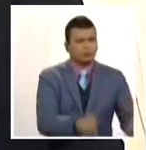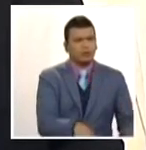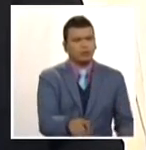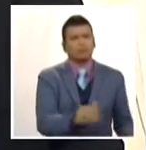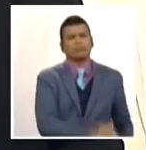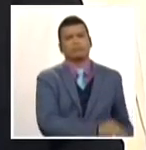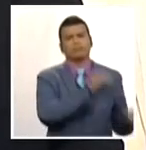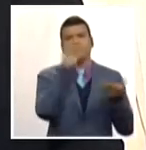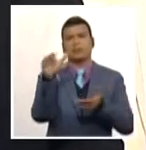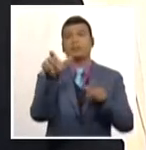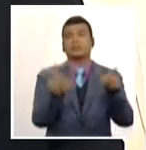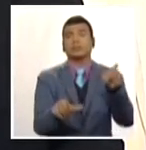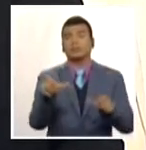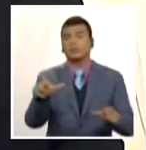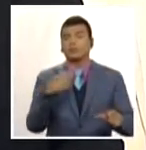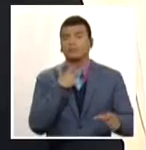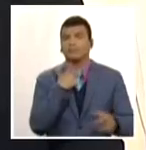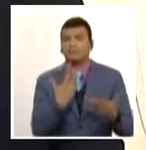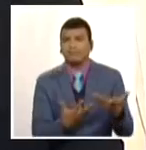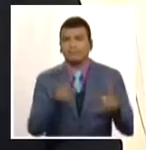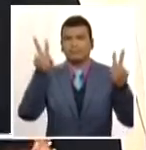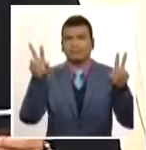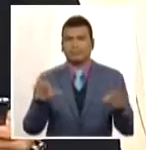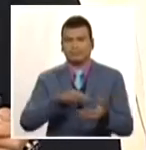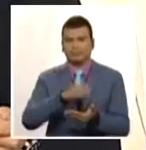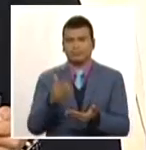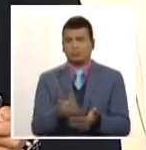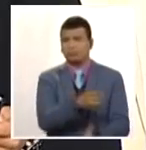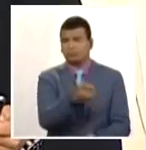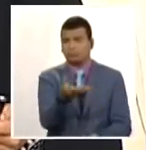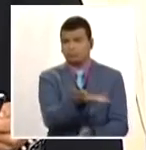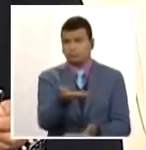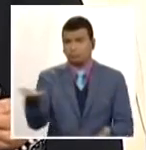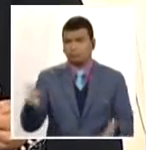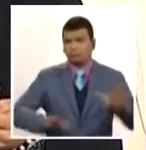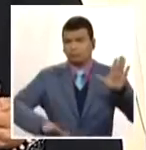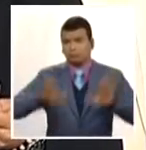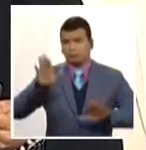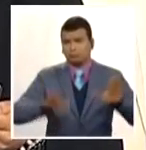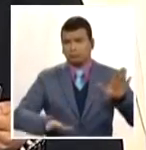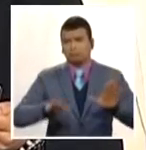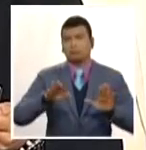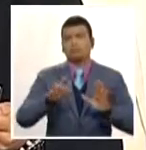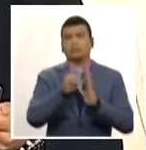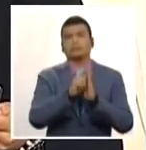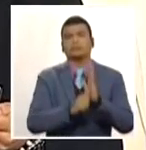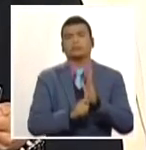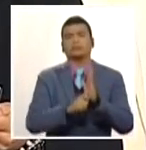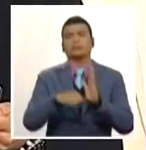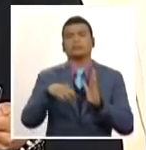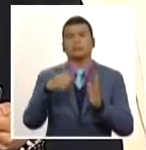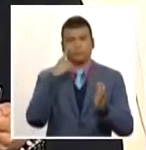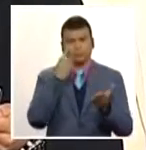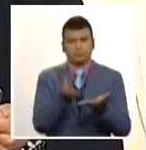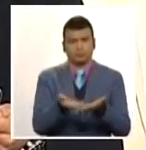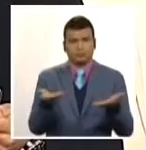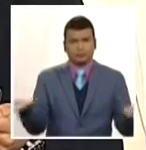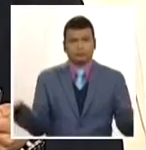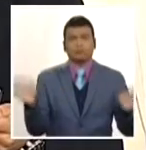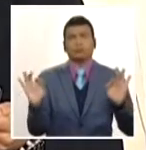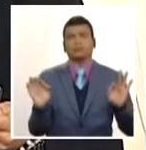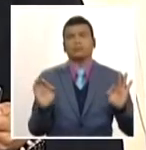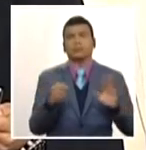se salieron afectadas con el tema de Tumaco. Ustedes pueden participar con el hashtag Juntos por Tumaco y también con el correo electrónico